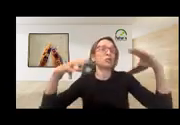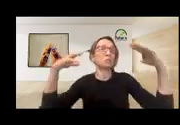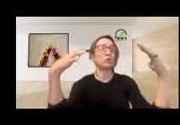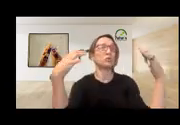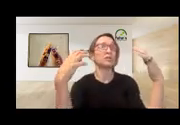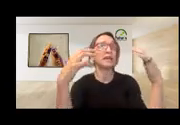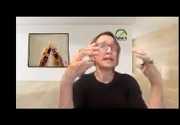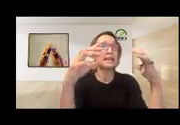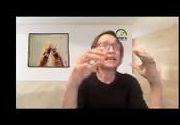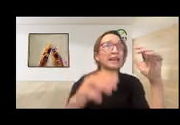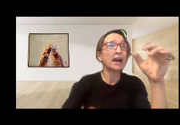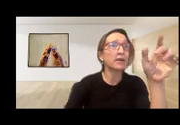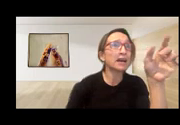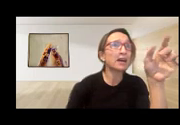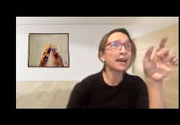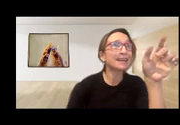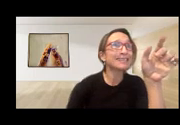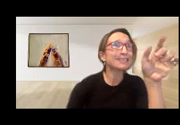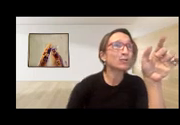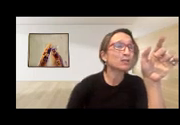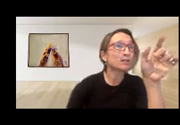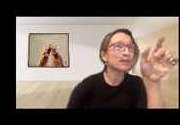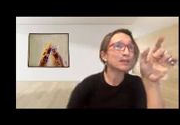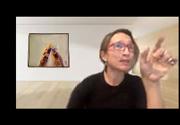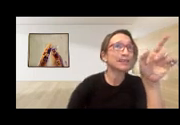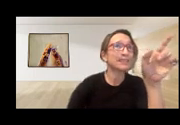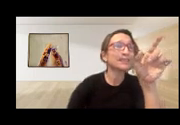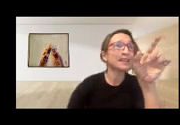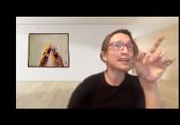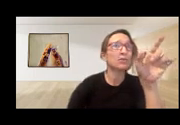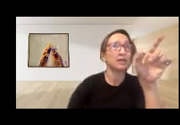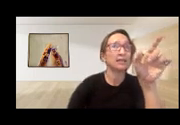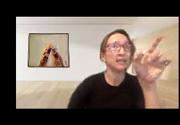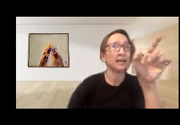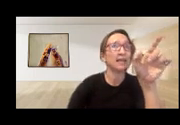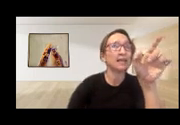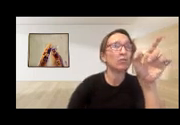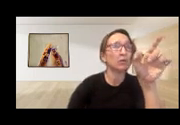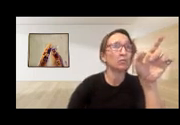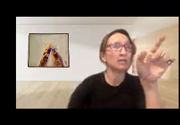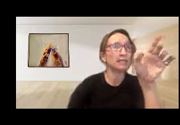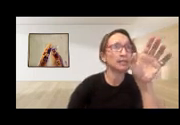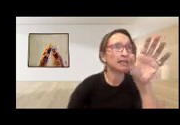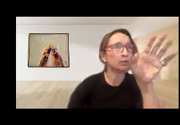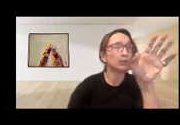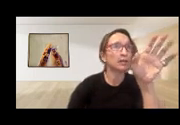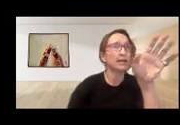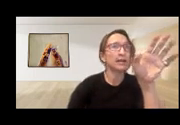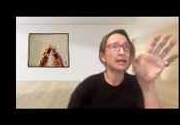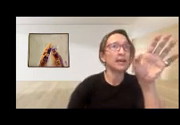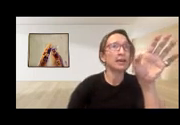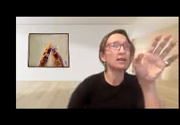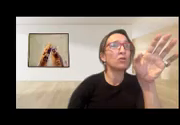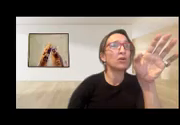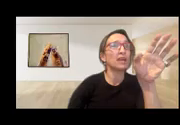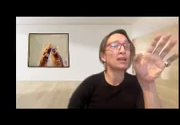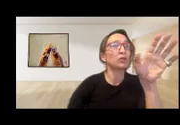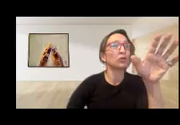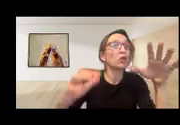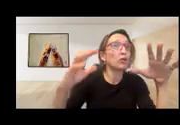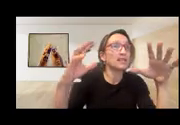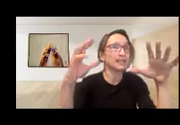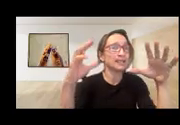polos o cerca de los polos y había casquetes de hielo que se ven ahí como en un celestito, que